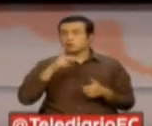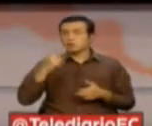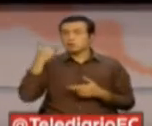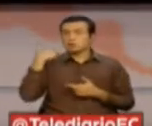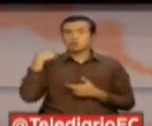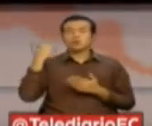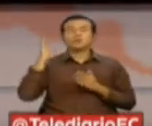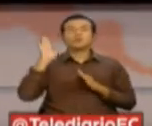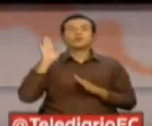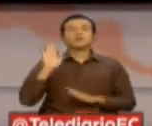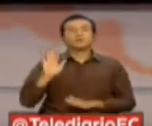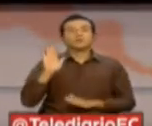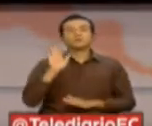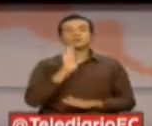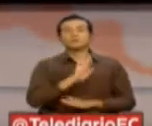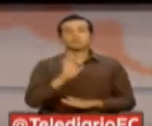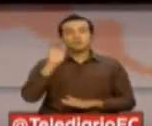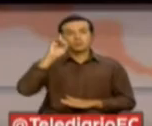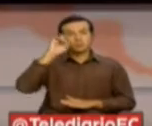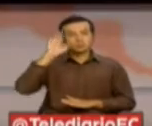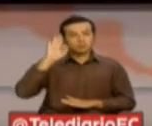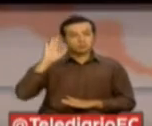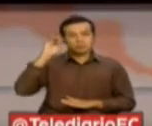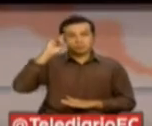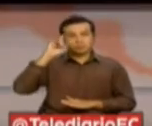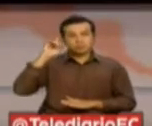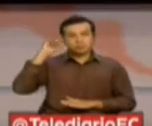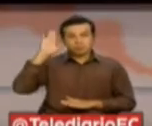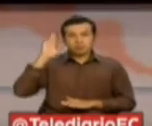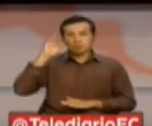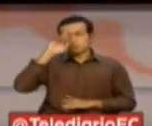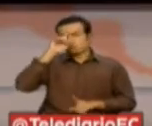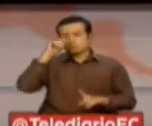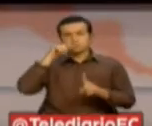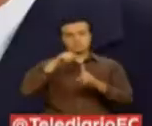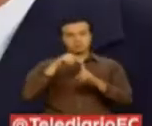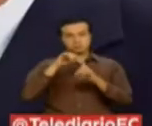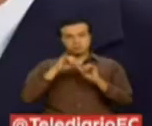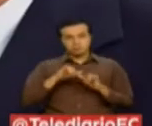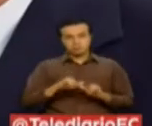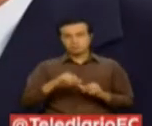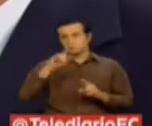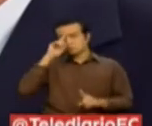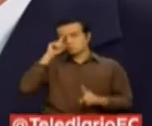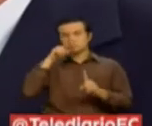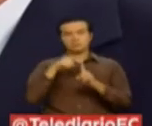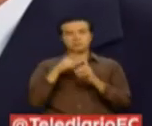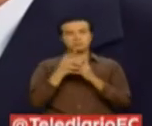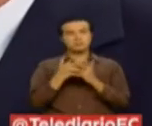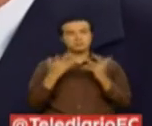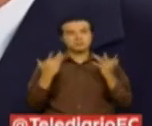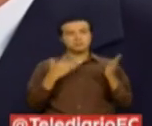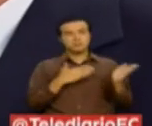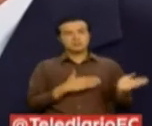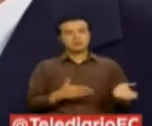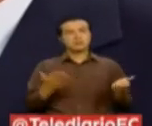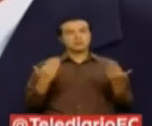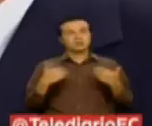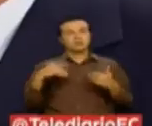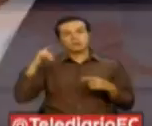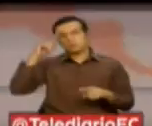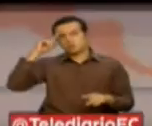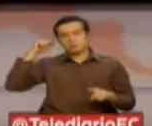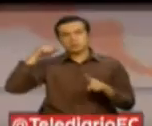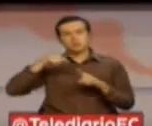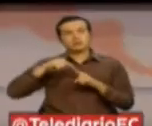cargo es un compromiso de es un compromiso de gobierno además por los objetivos que están detrás del objetivo de este tipo de mecanismos es en realidad